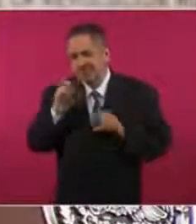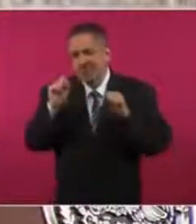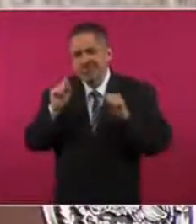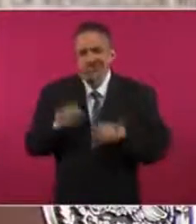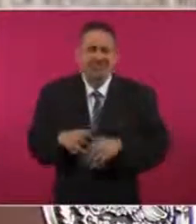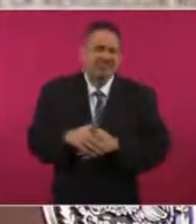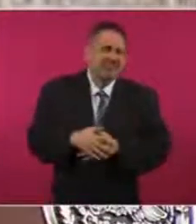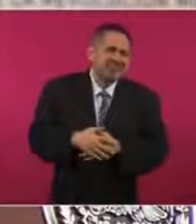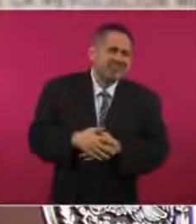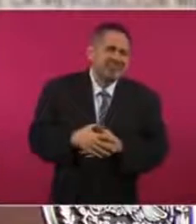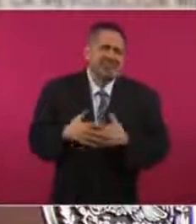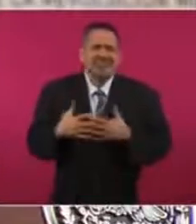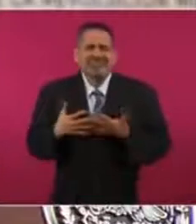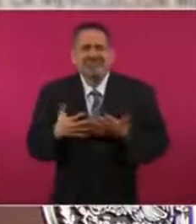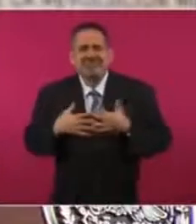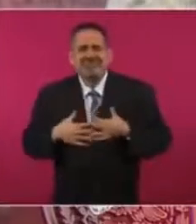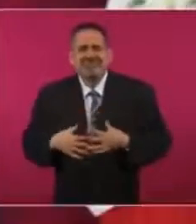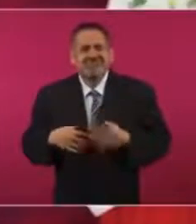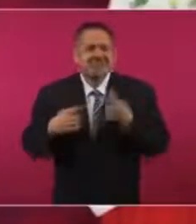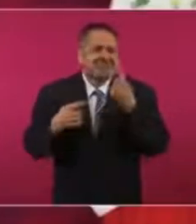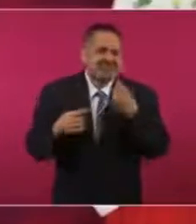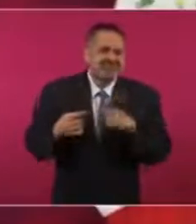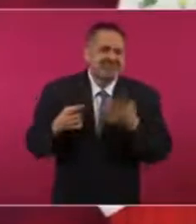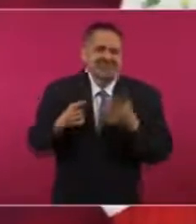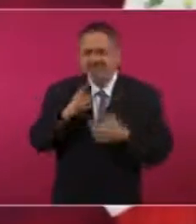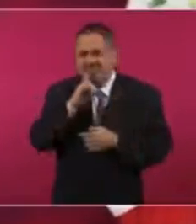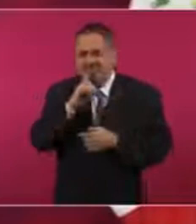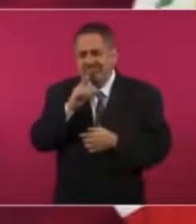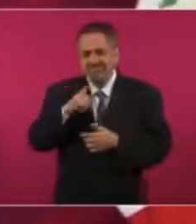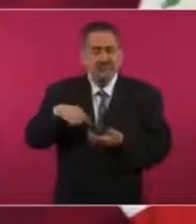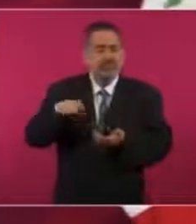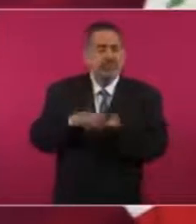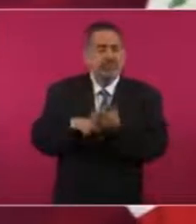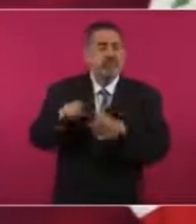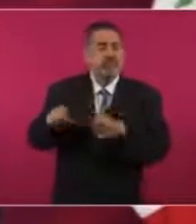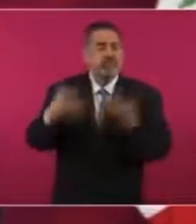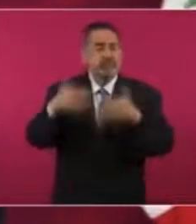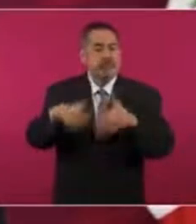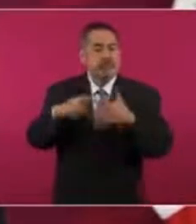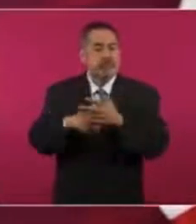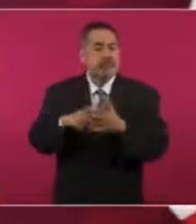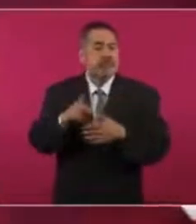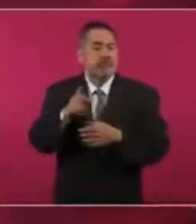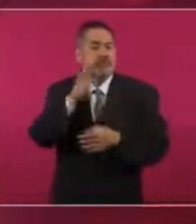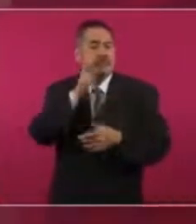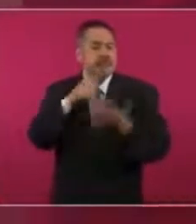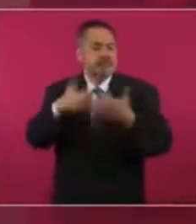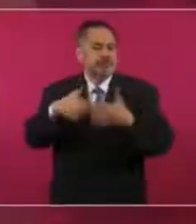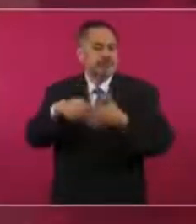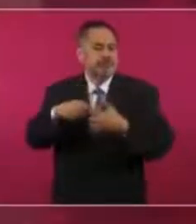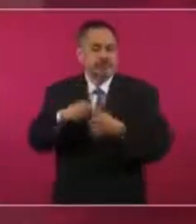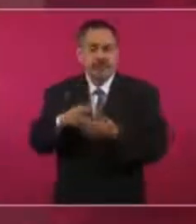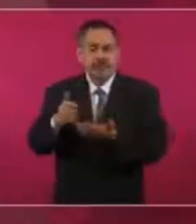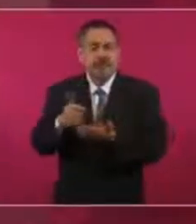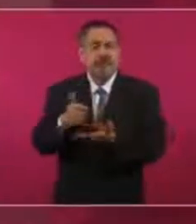tremendo en los trabajadores de la refinería de Ciudad Madero.